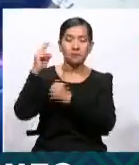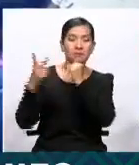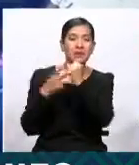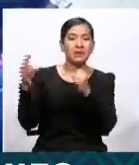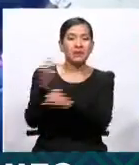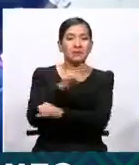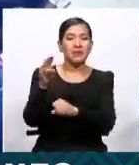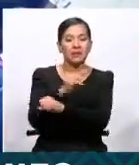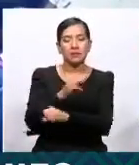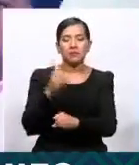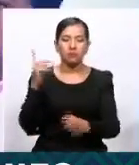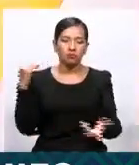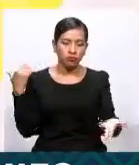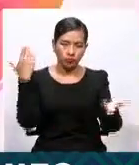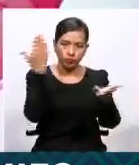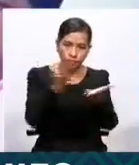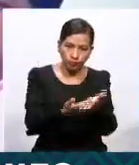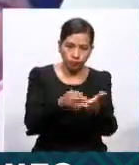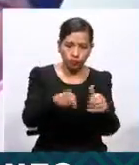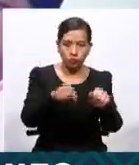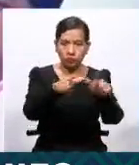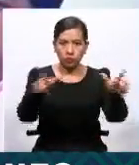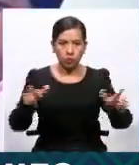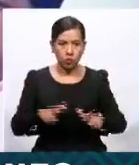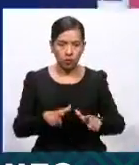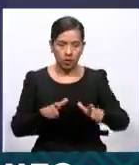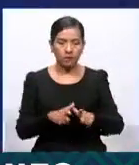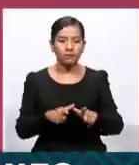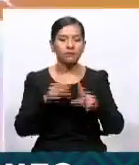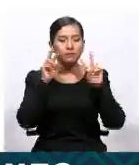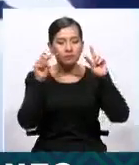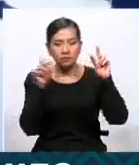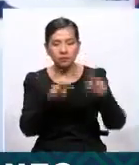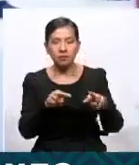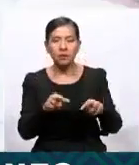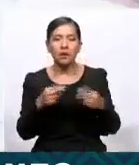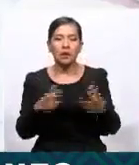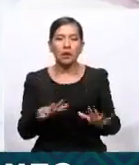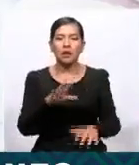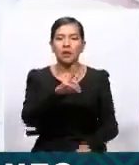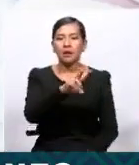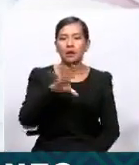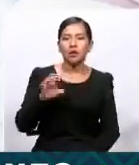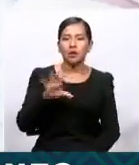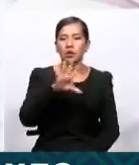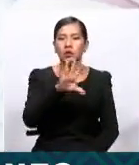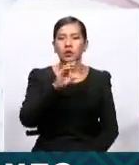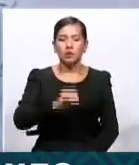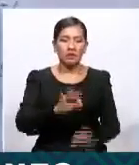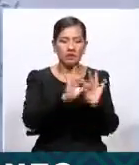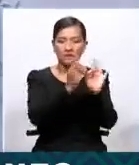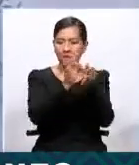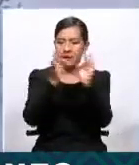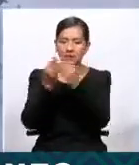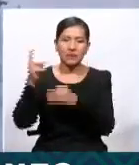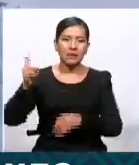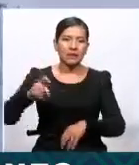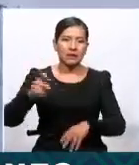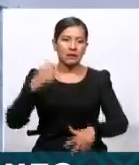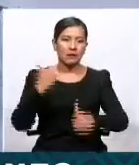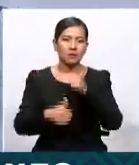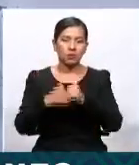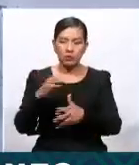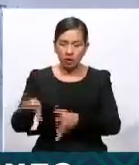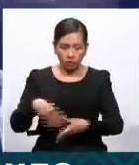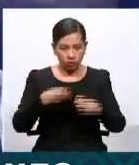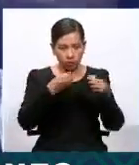Defensa Civil también llegó hasta el municipio de San Ignacio de Velasco, donde 250 familias fueron asistidas con 6 toneladas